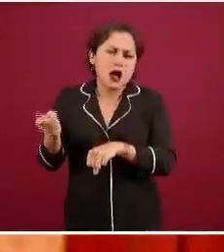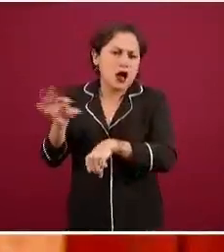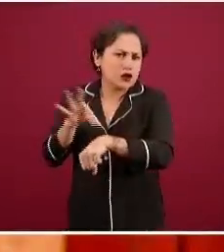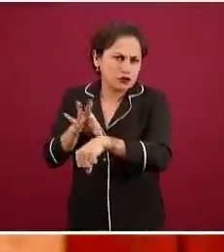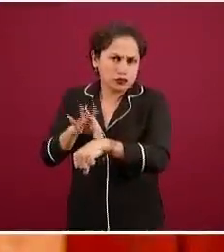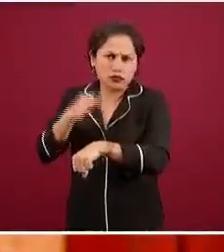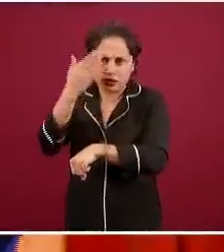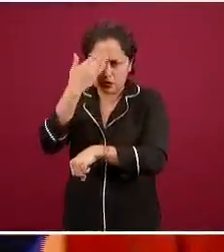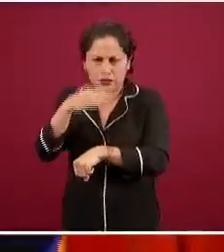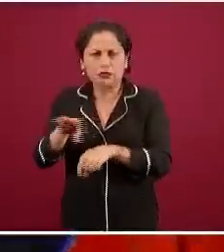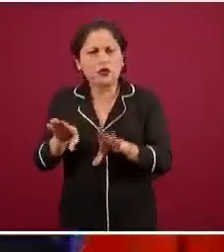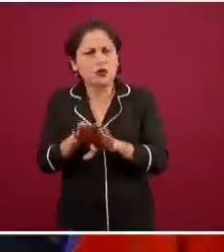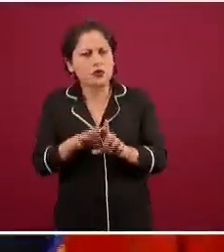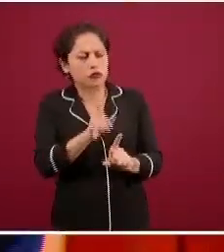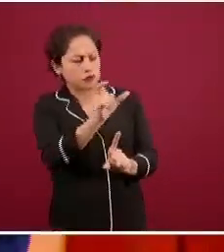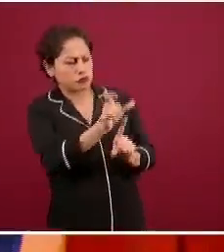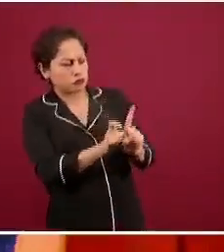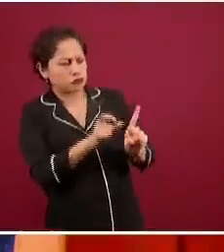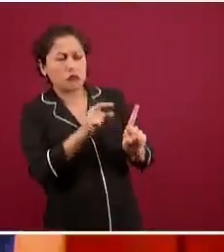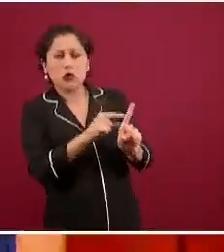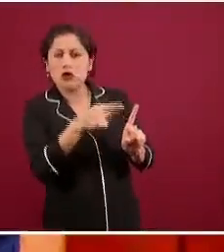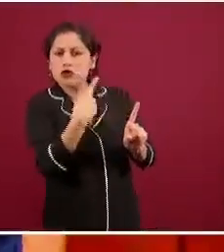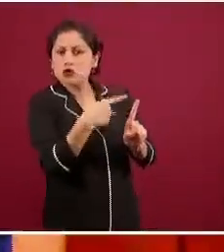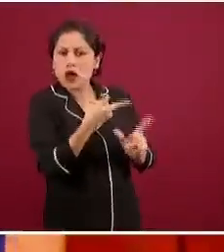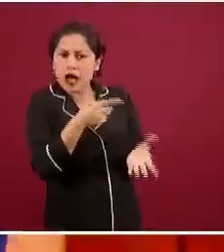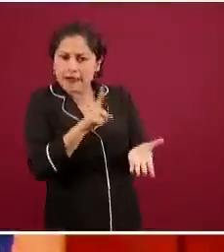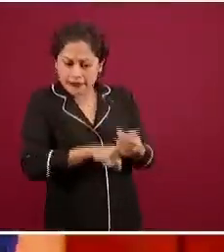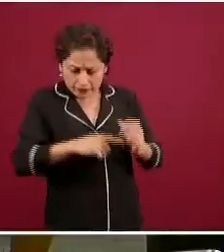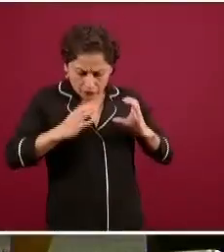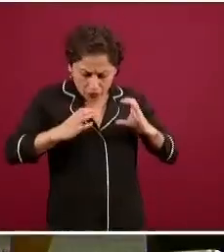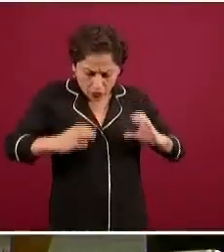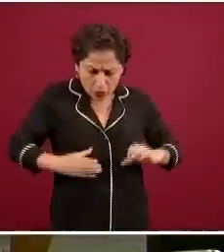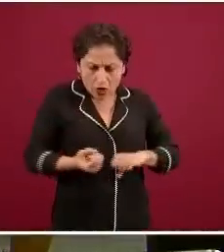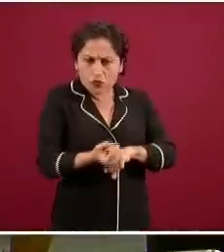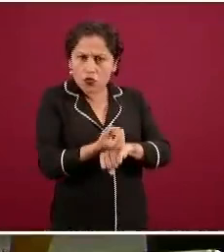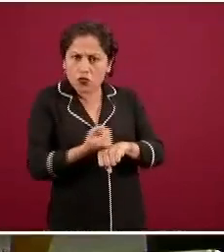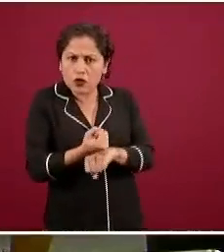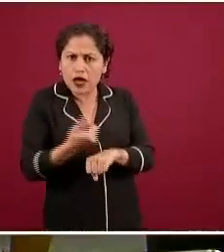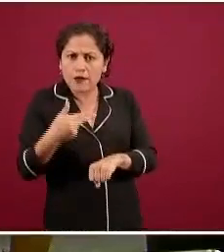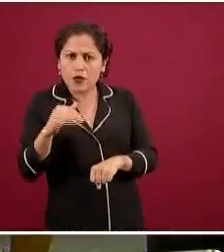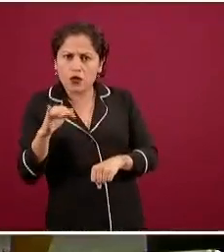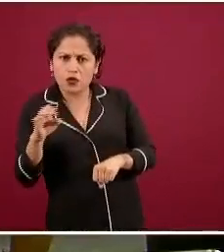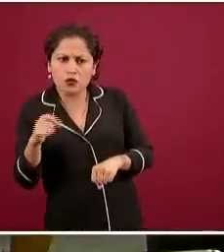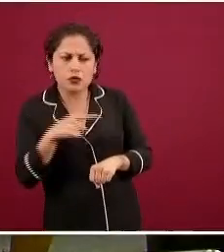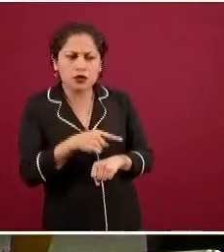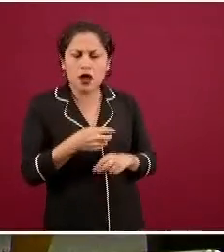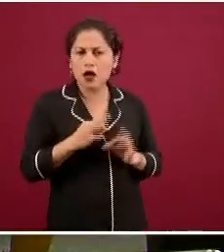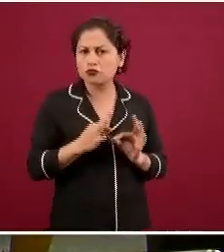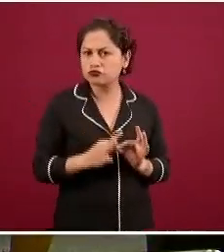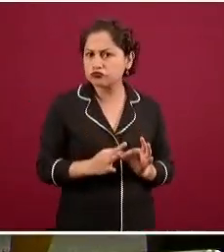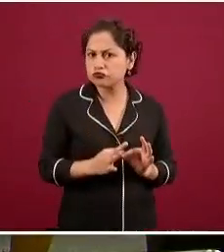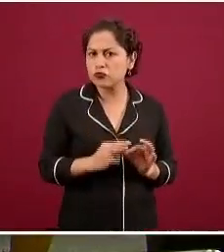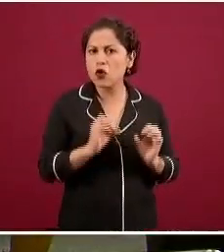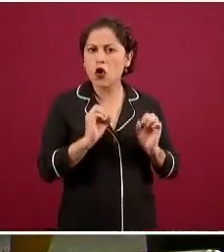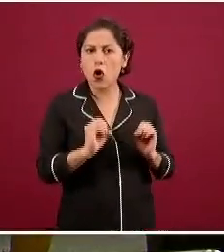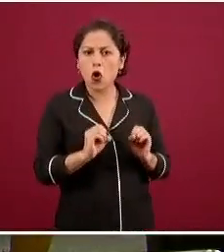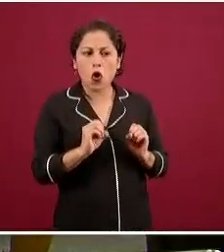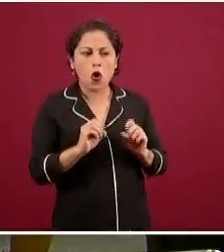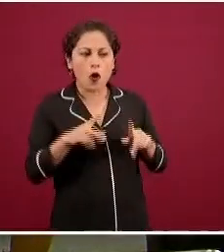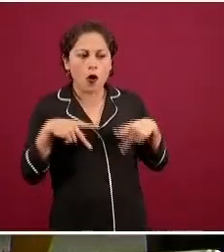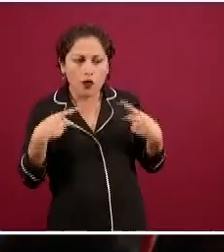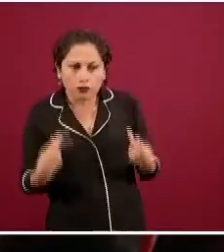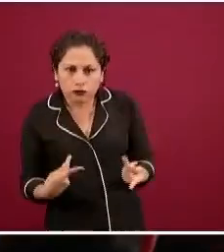conocer si la persona tiene hemoglobina normal o hemoglobina baja, en cuyo caso tiene anemia. Yo no